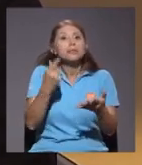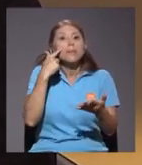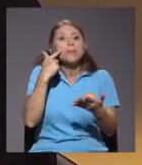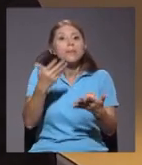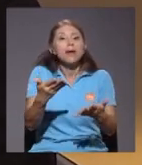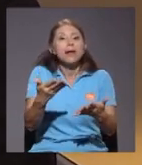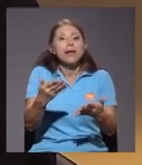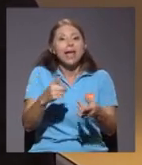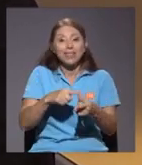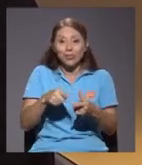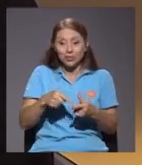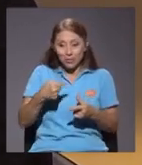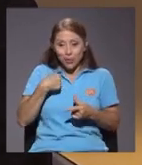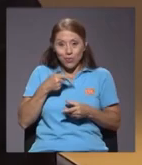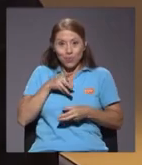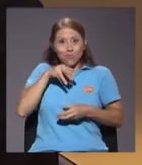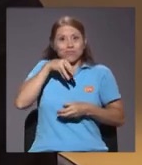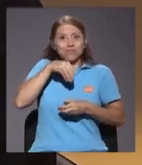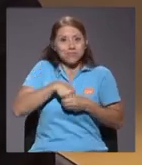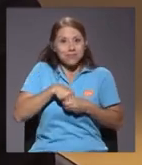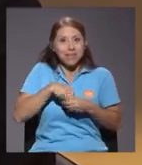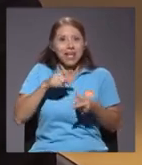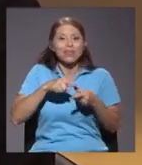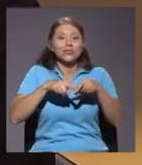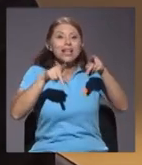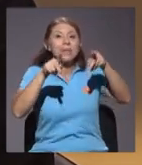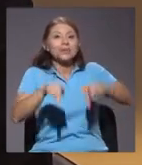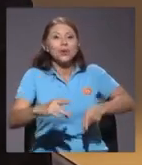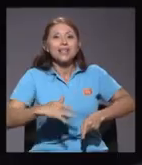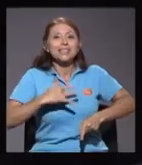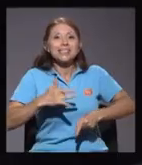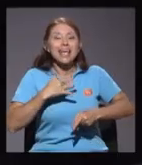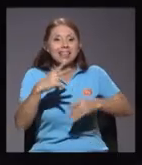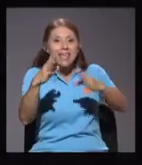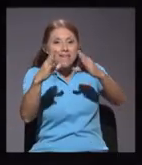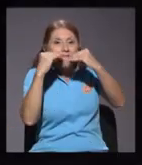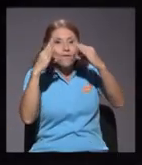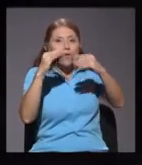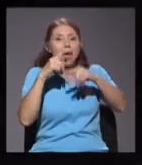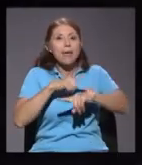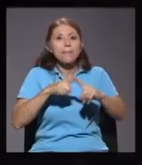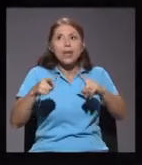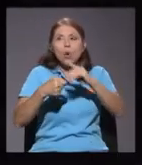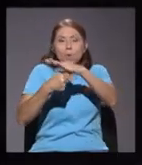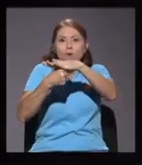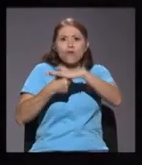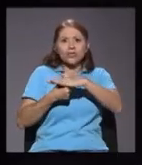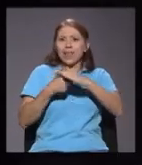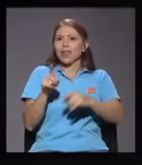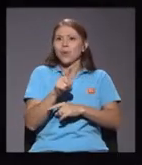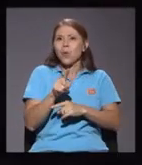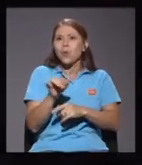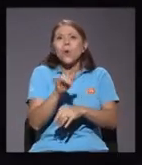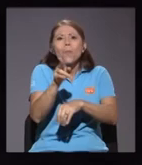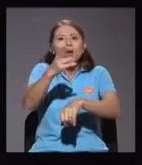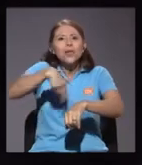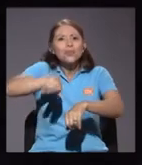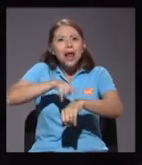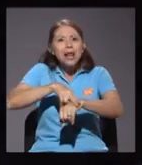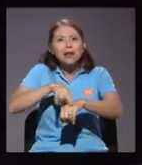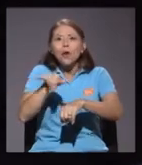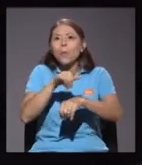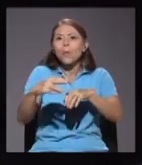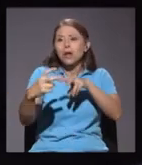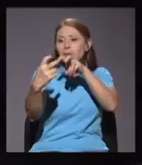se sienta informada pero no de manera forzada sino que así de manera natural como que alguien está contando alguna historia de que